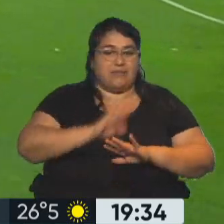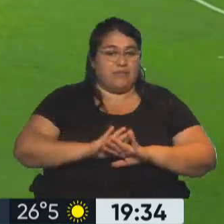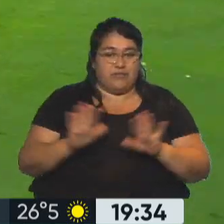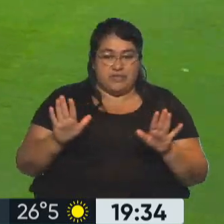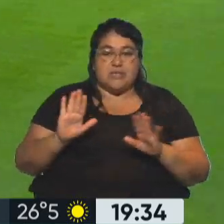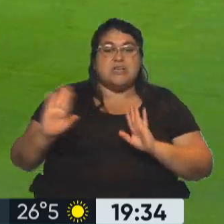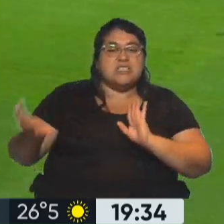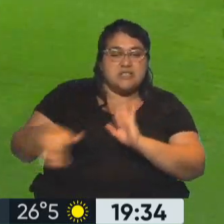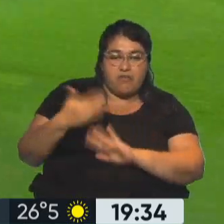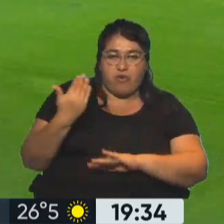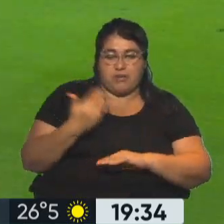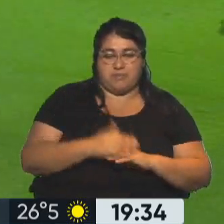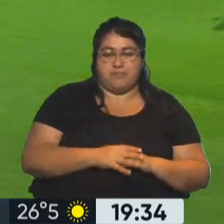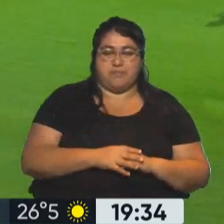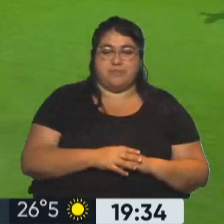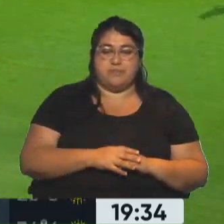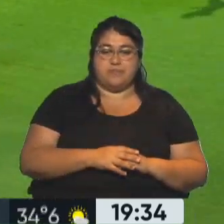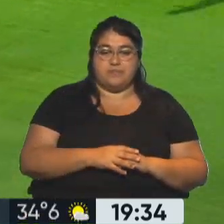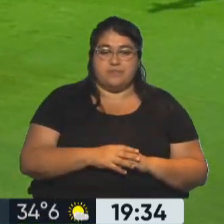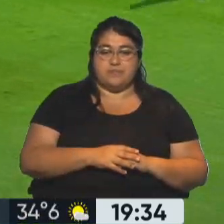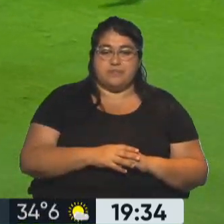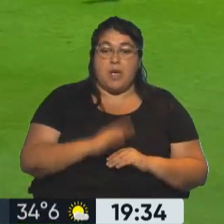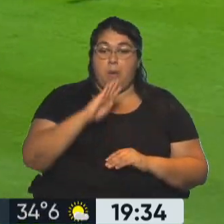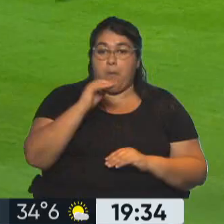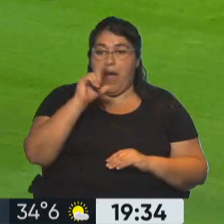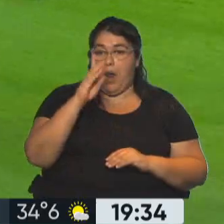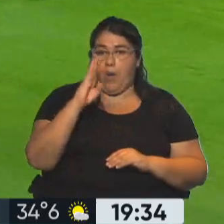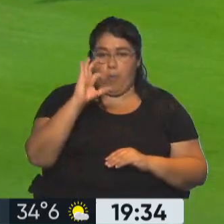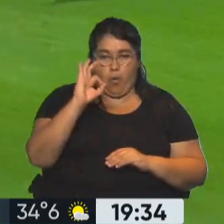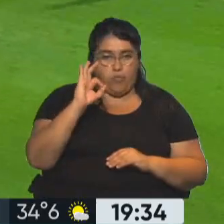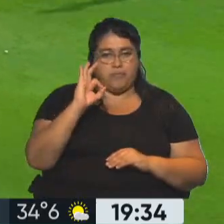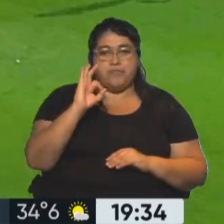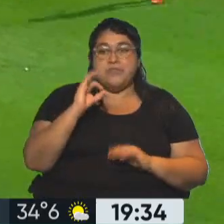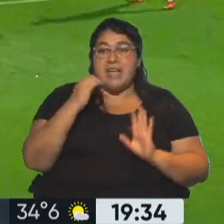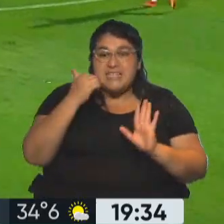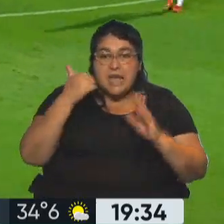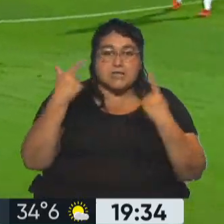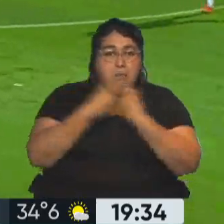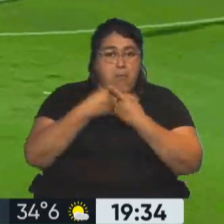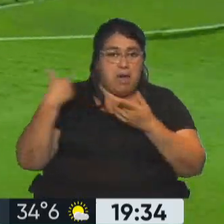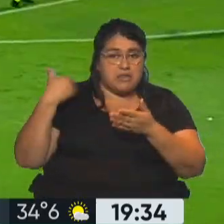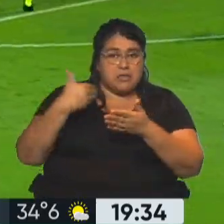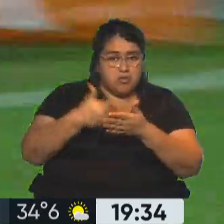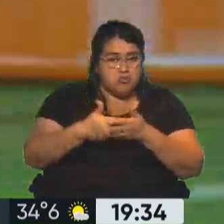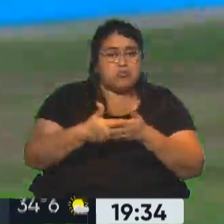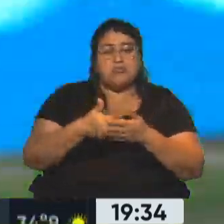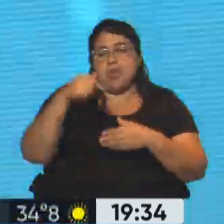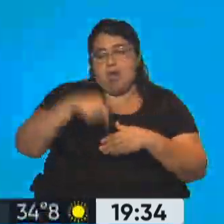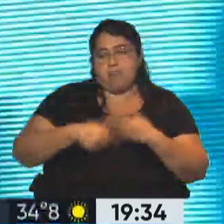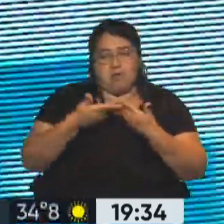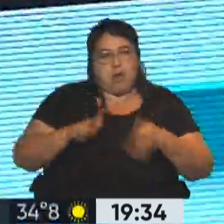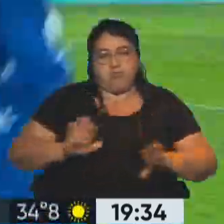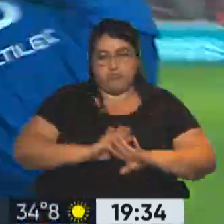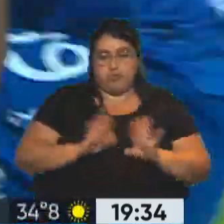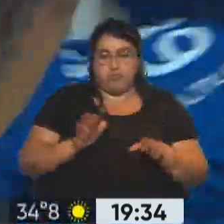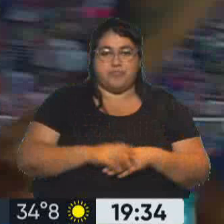ser el entrenador Abel Balbo, duró 6 partidos. A quien le había ido muy bien en Santiago del Estero. Bueno, acá